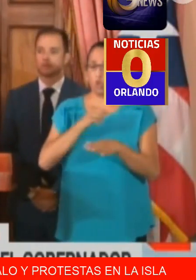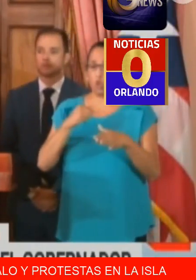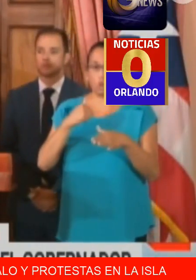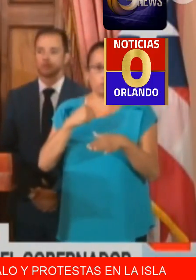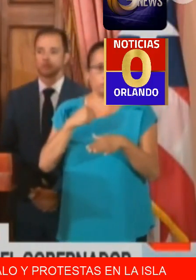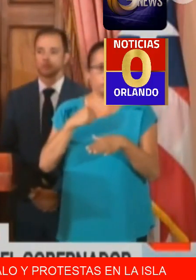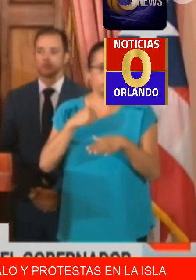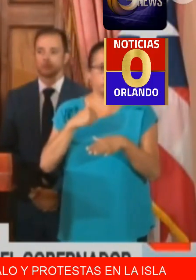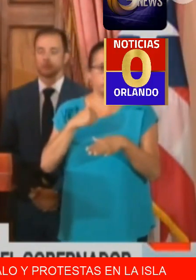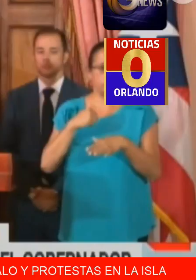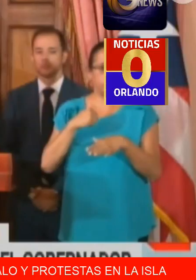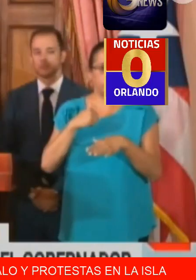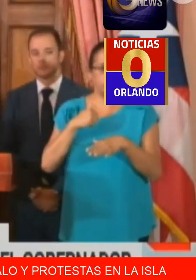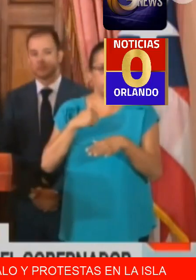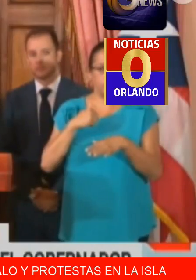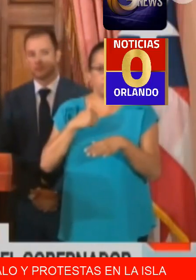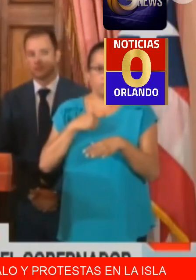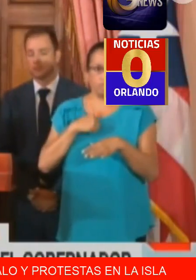posición.